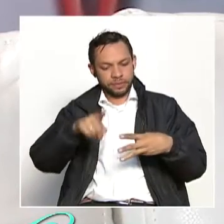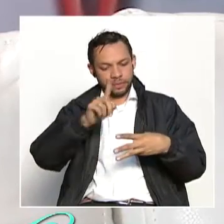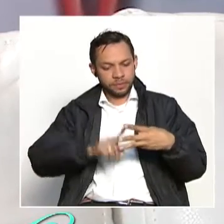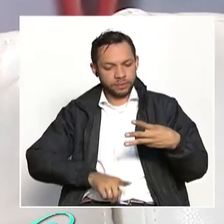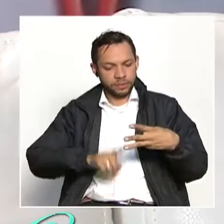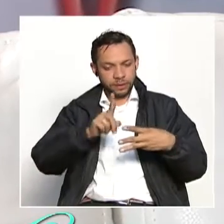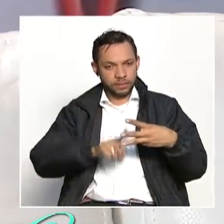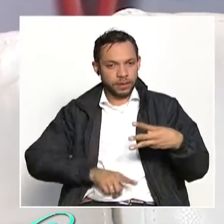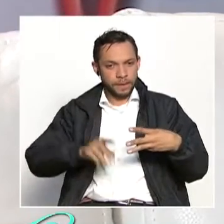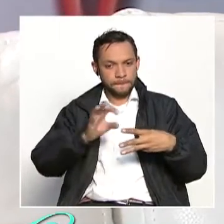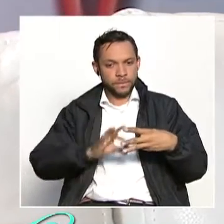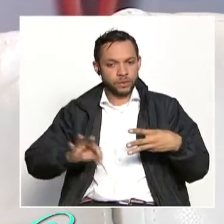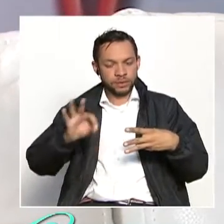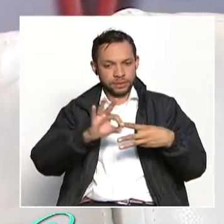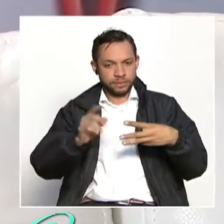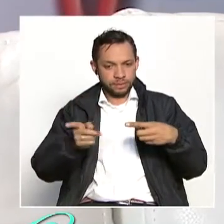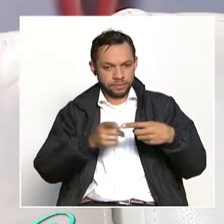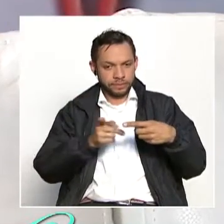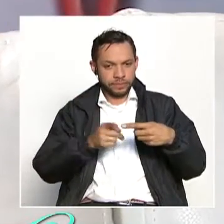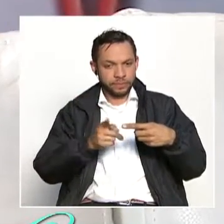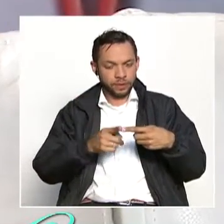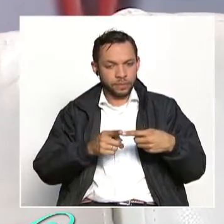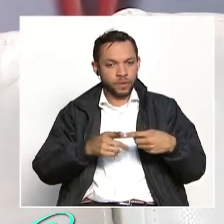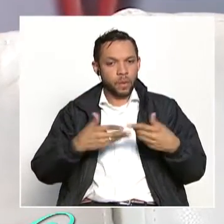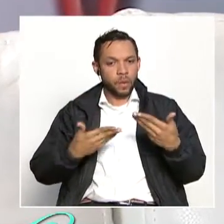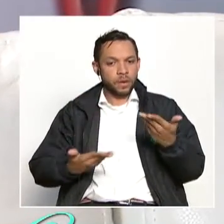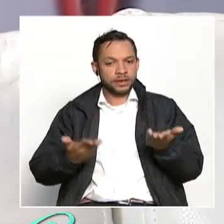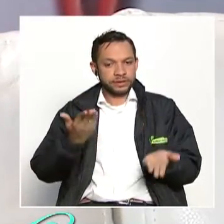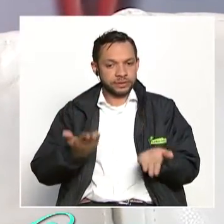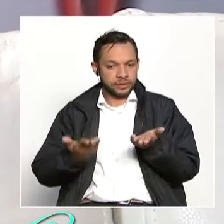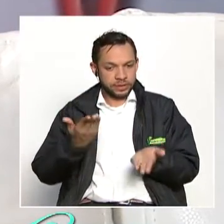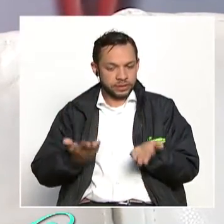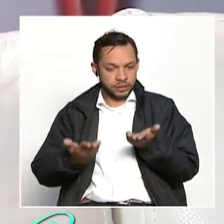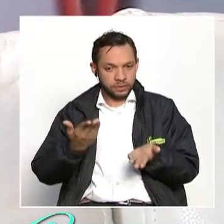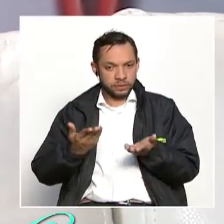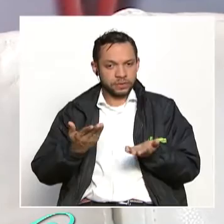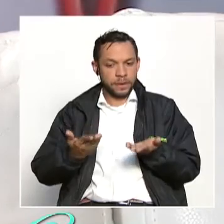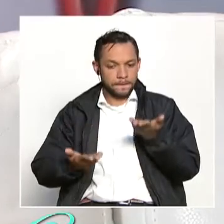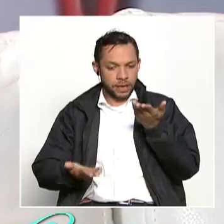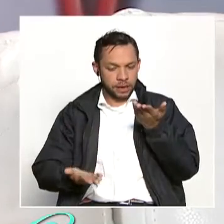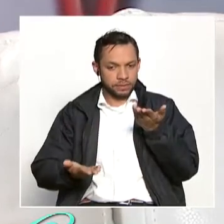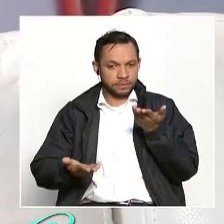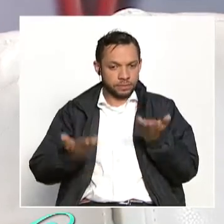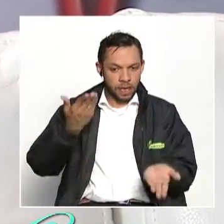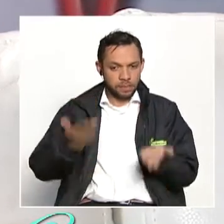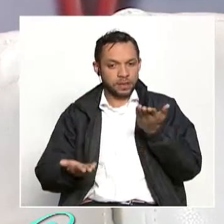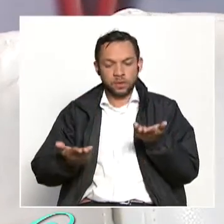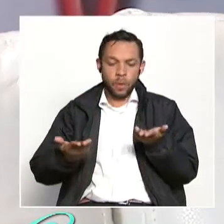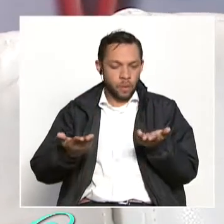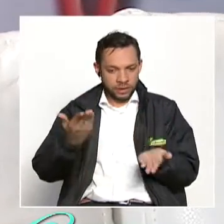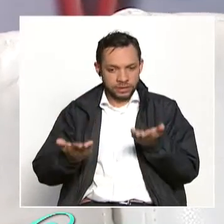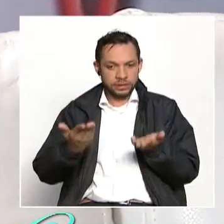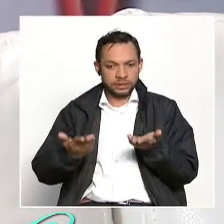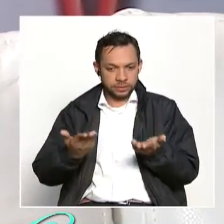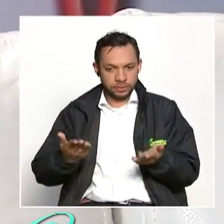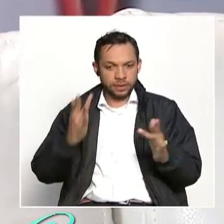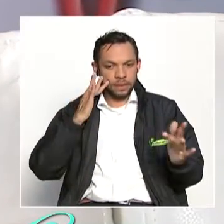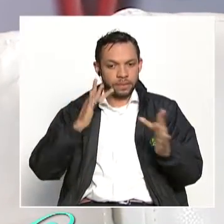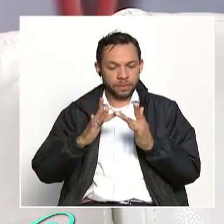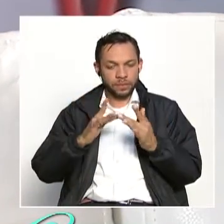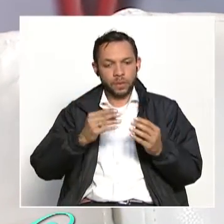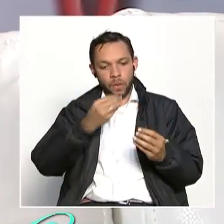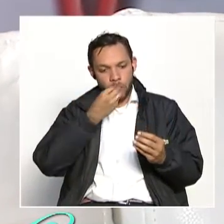para estar bien. Uno, mantener ese equilibrio en la microbiota. ¿Y eso cómo se logra? Con una buena